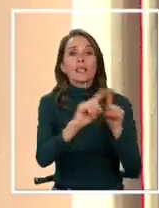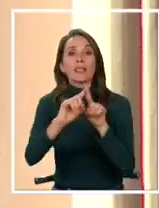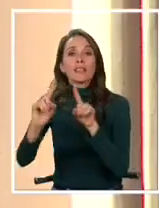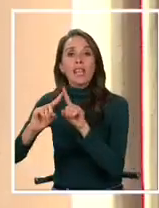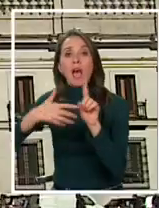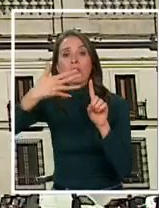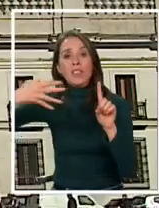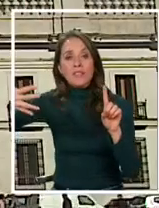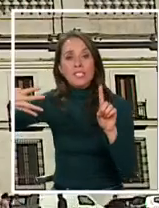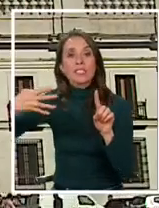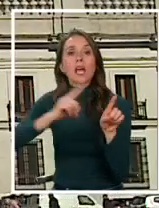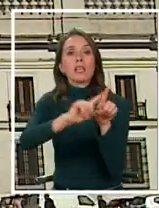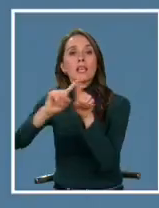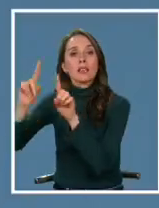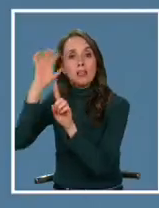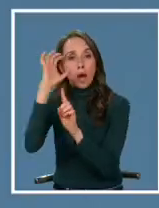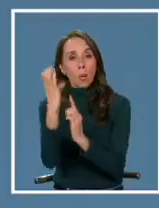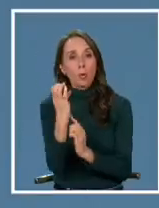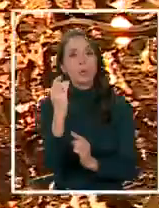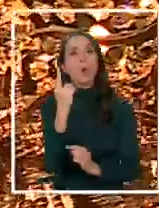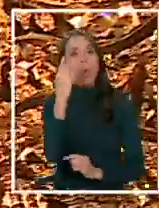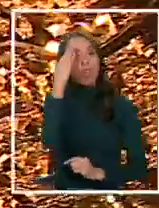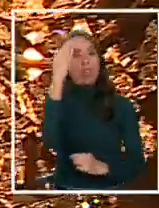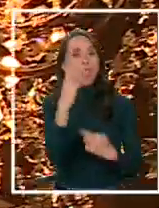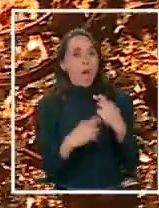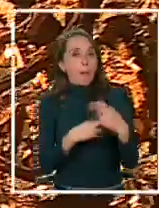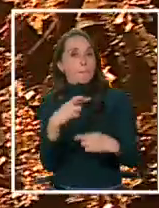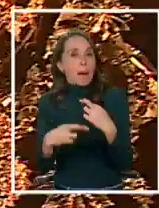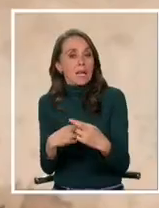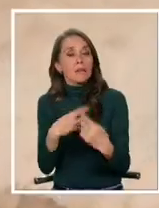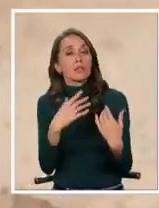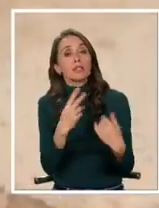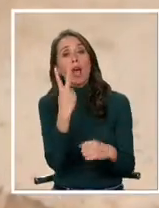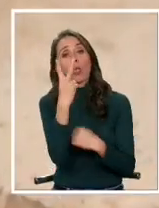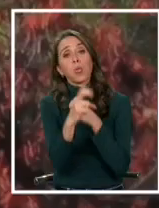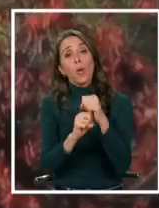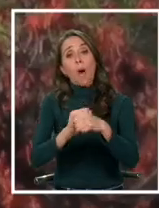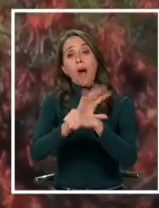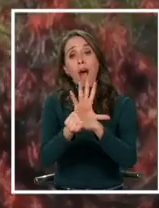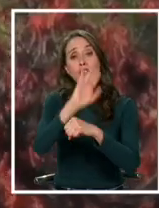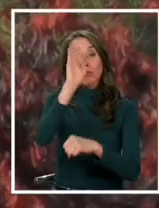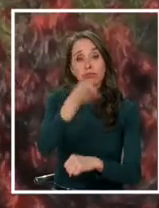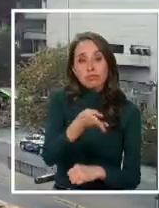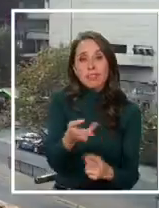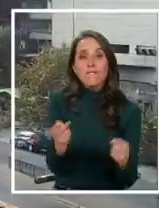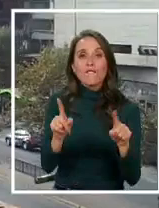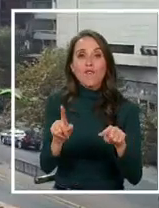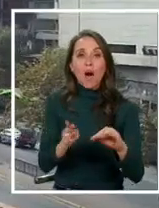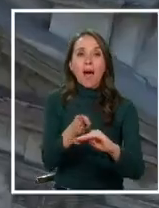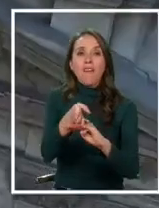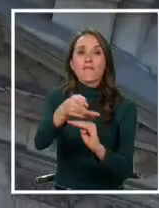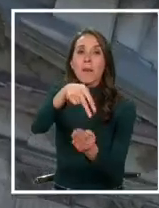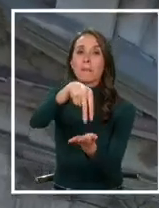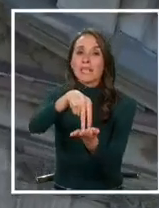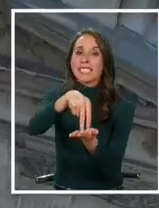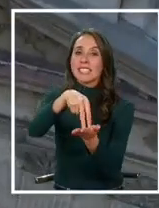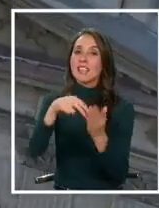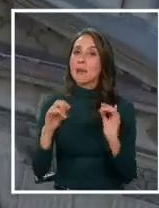e interculturalidad un día de los patrimonios que tras dos años de pandemia volverá a disfrutarse de manera